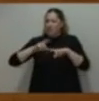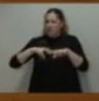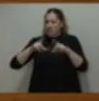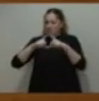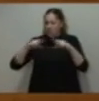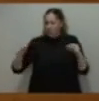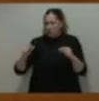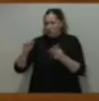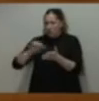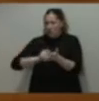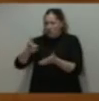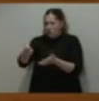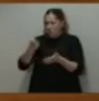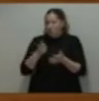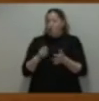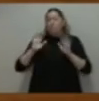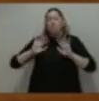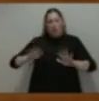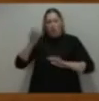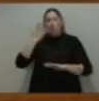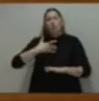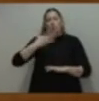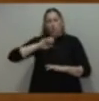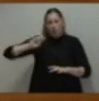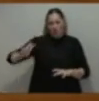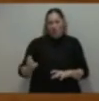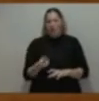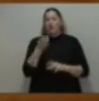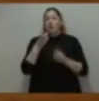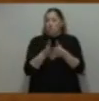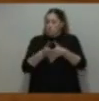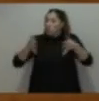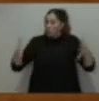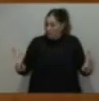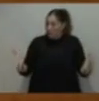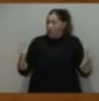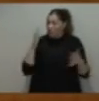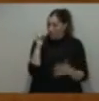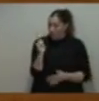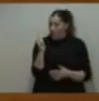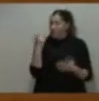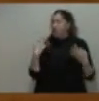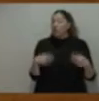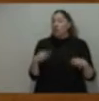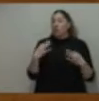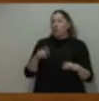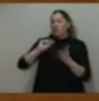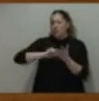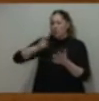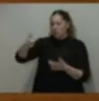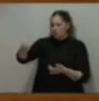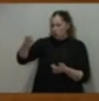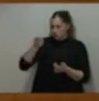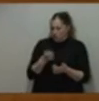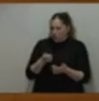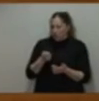que todos probablemente conozcamos varias. Hay una en concreto muy grande, como digo, que suele contratar, que tiene